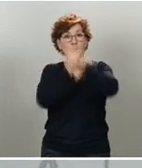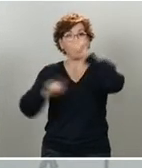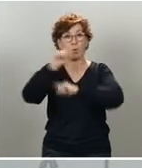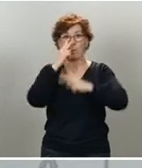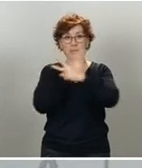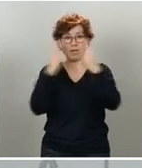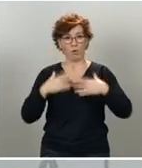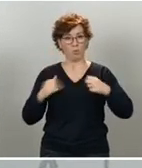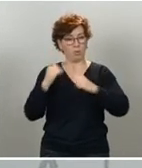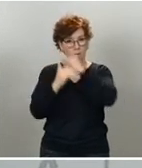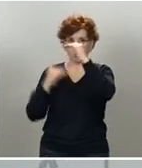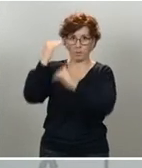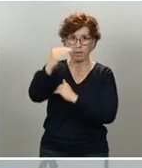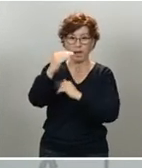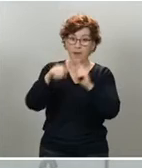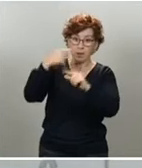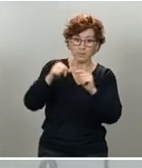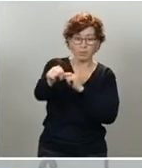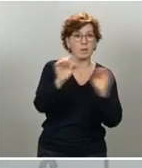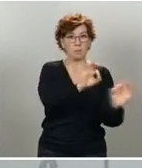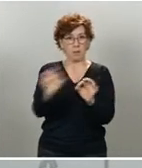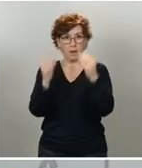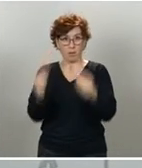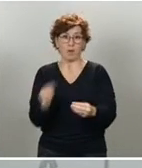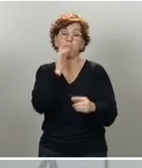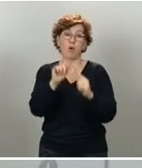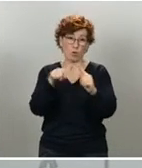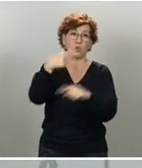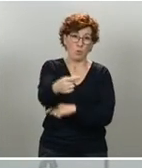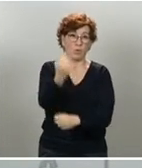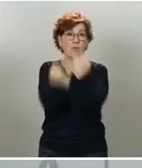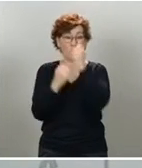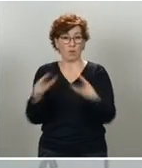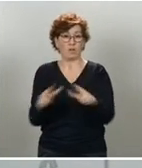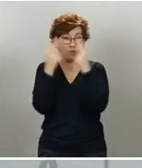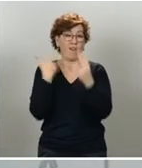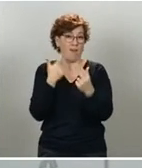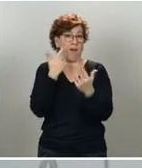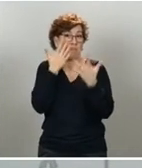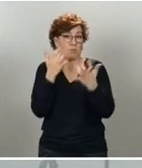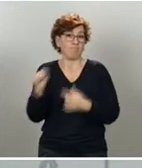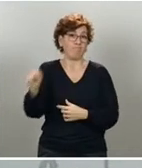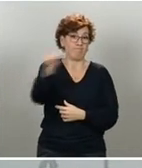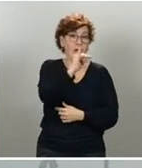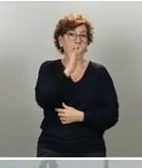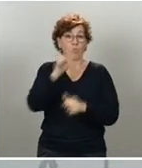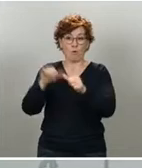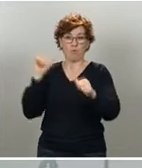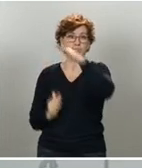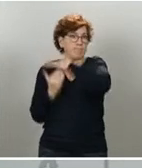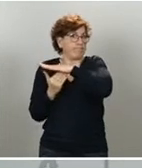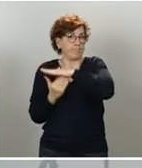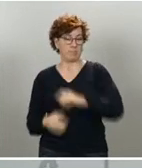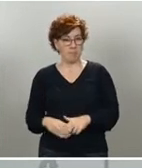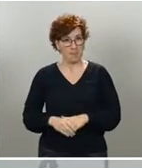mejor ante las consecuencias económicas y sociales que ya empiezan a verse como consecuencia de este parón de la actividad económica.